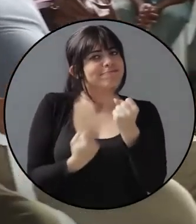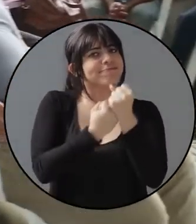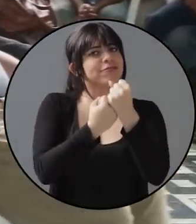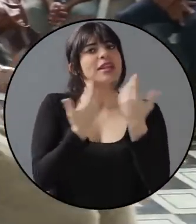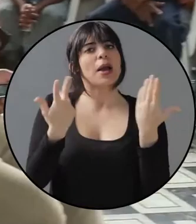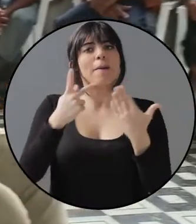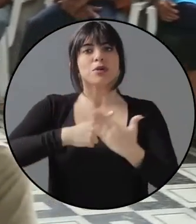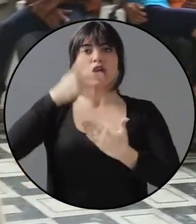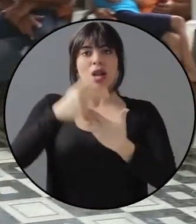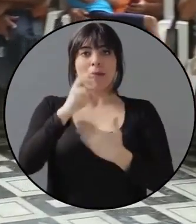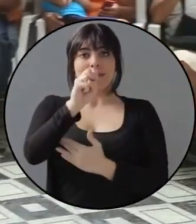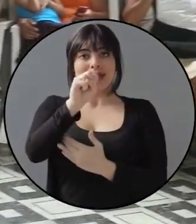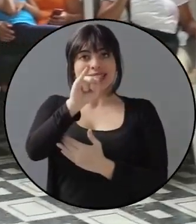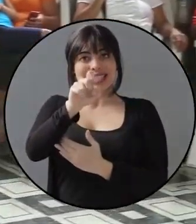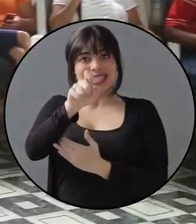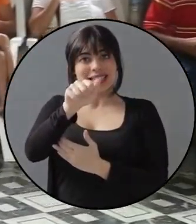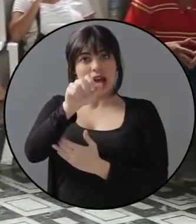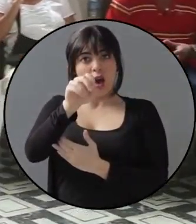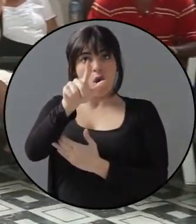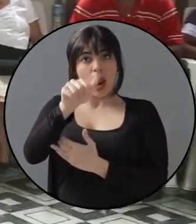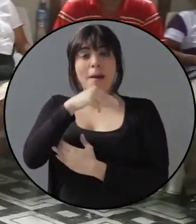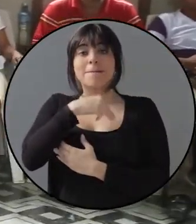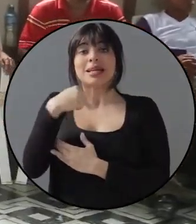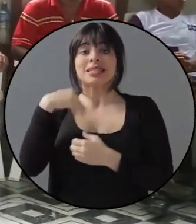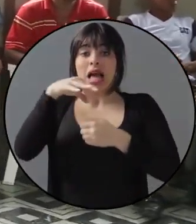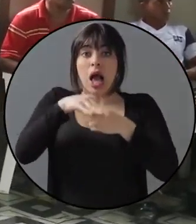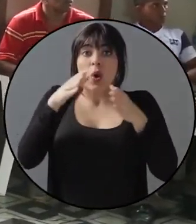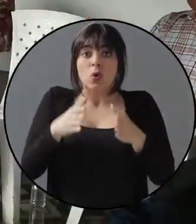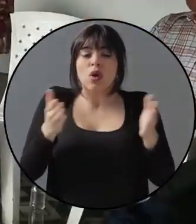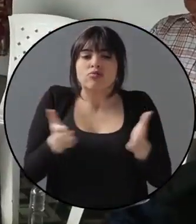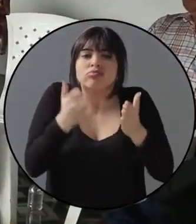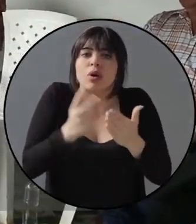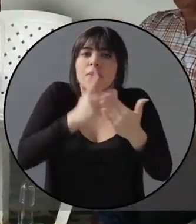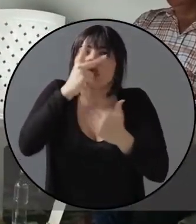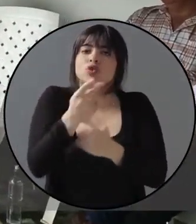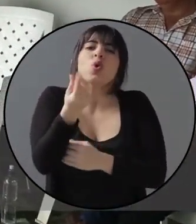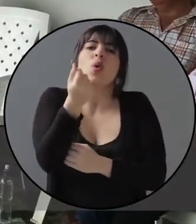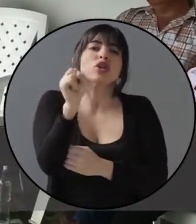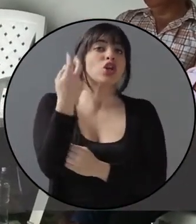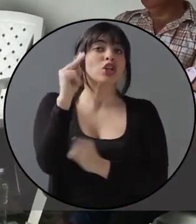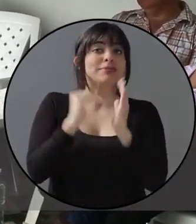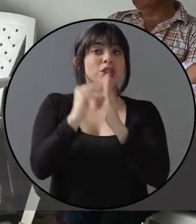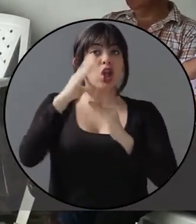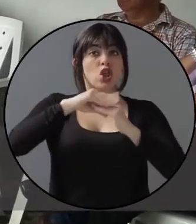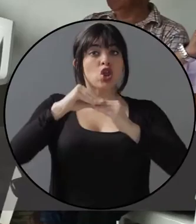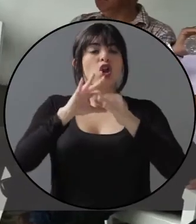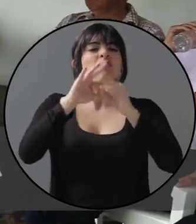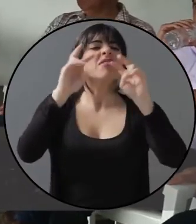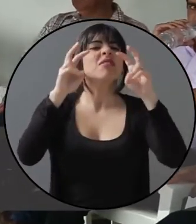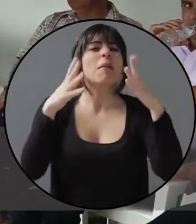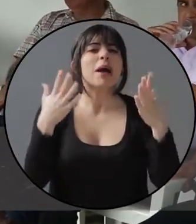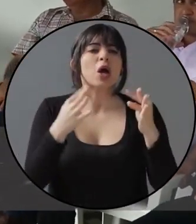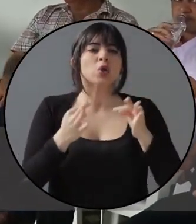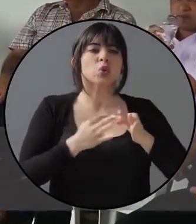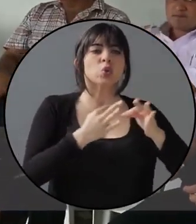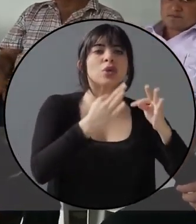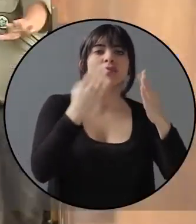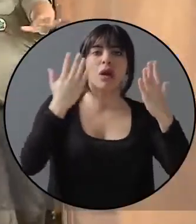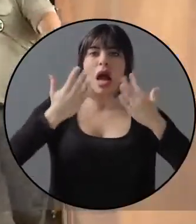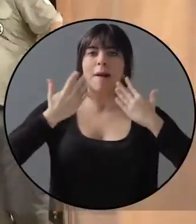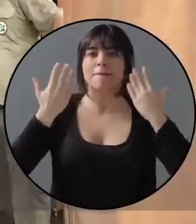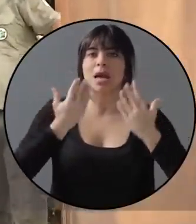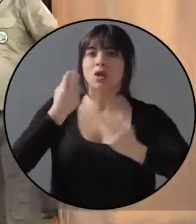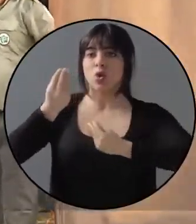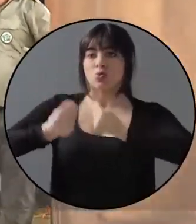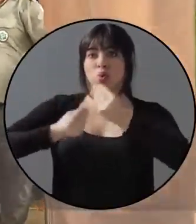Por eso impulsamos el programa Sixaola, en que el Ministerio de Agricultura desarrolla proyectos por 12 millones de dólares en las áreas